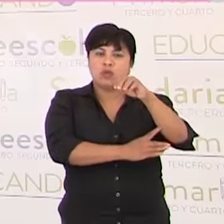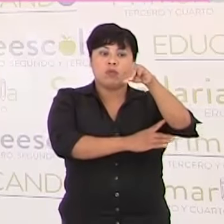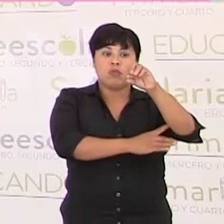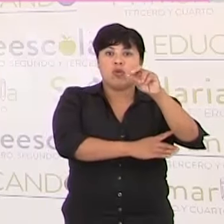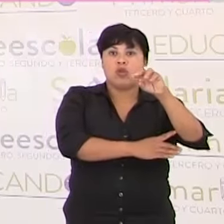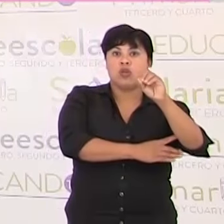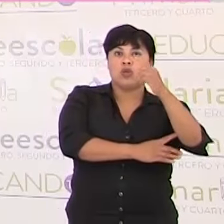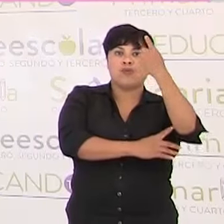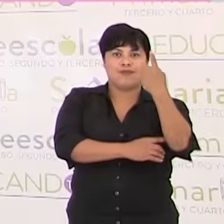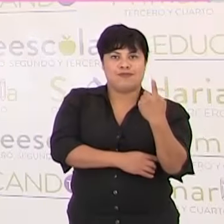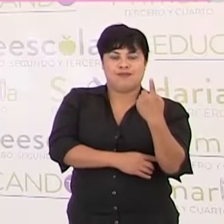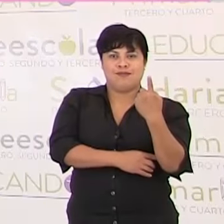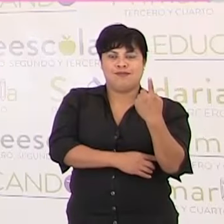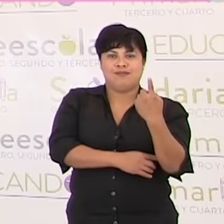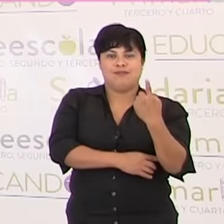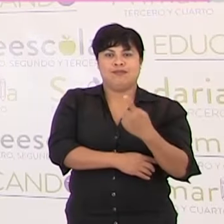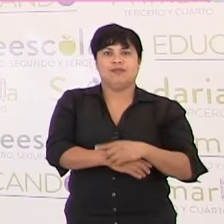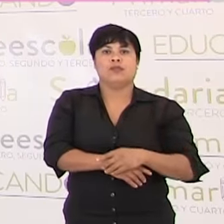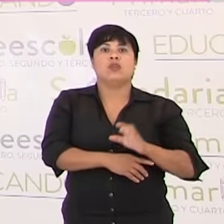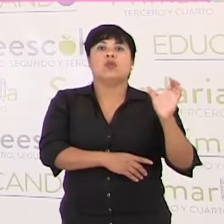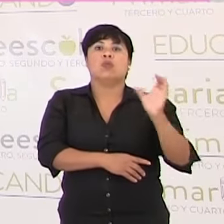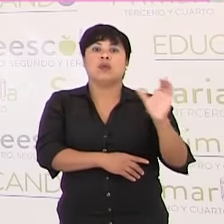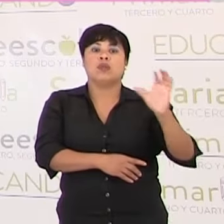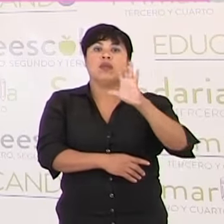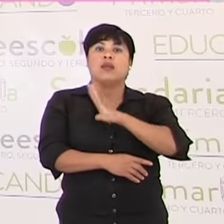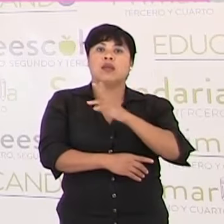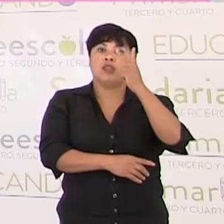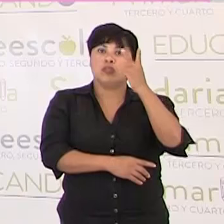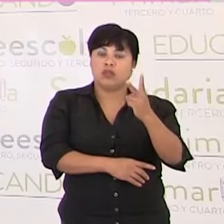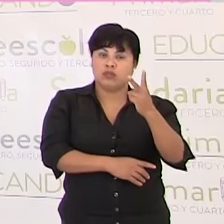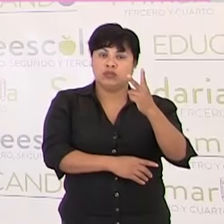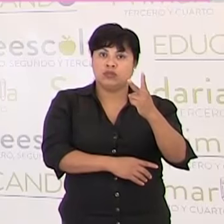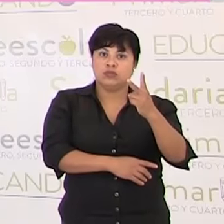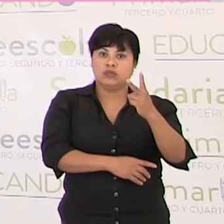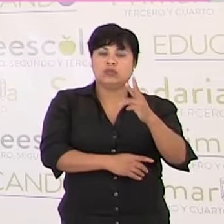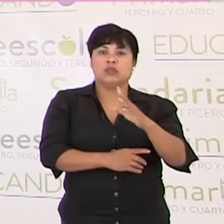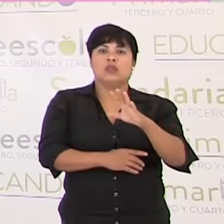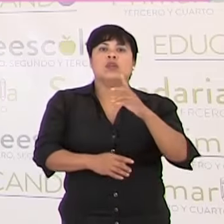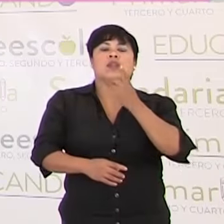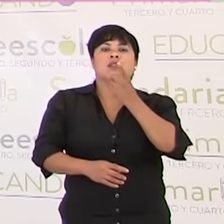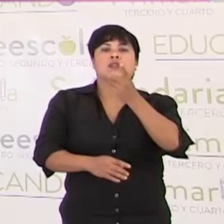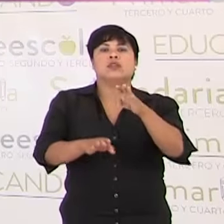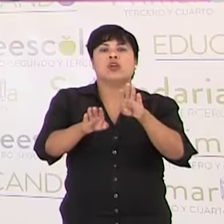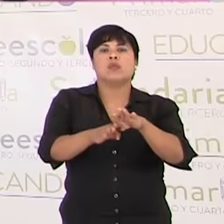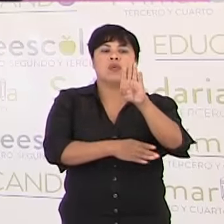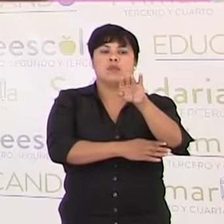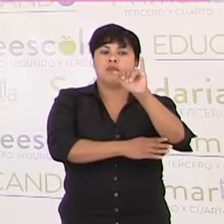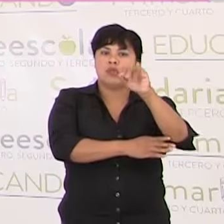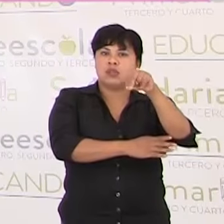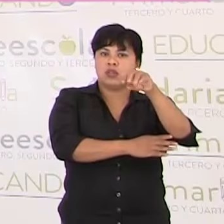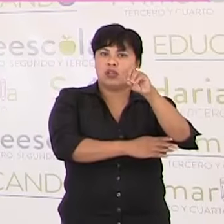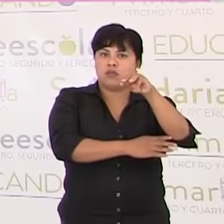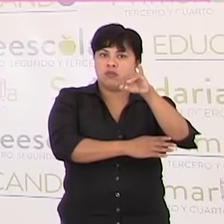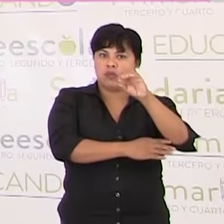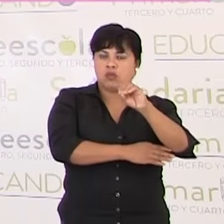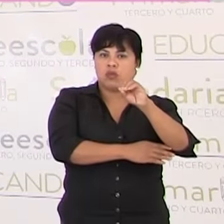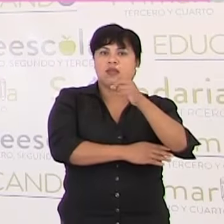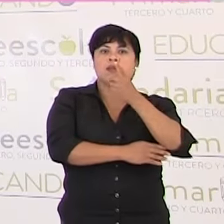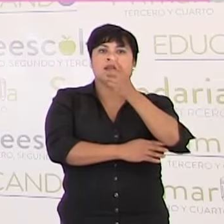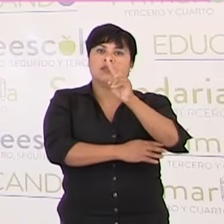de 1. ¿Sí? Cuando consta de dos términos, se le conoce como binomio. Viene